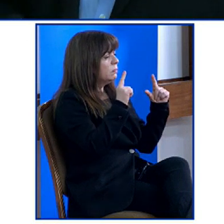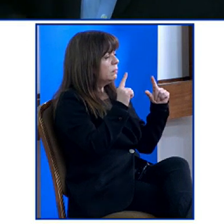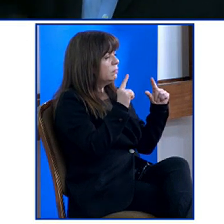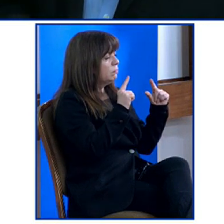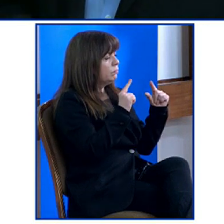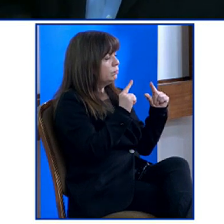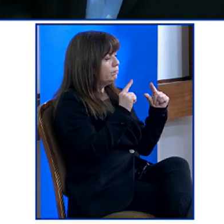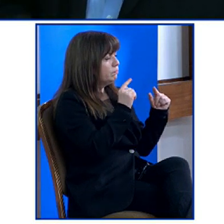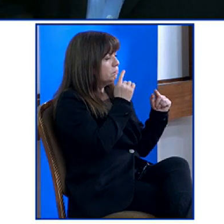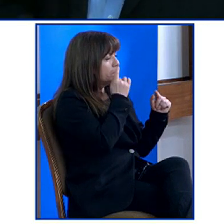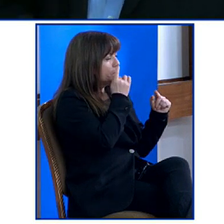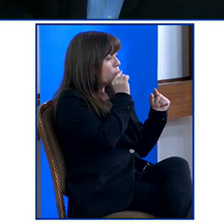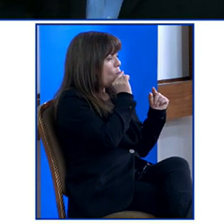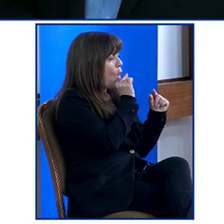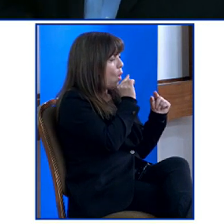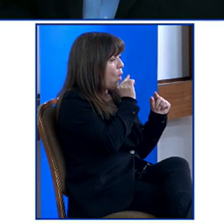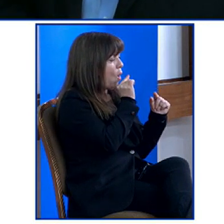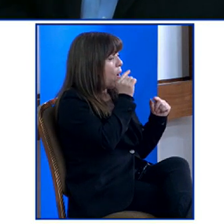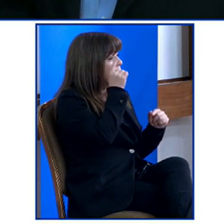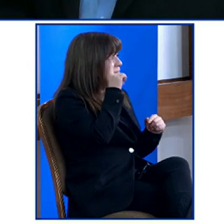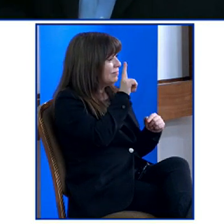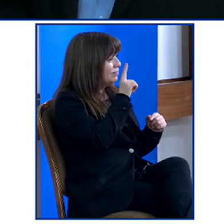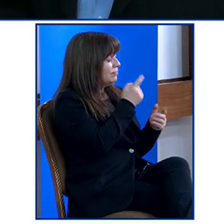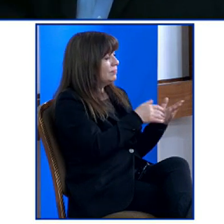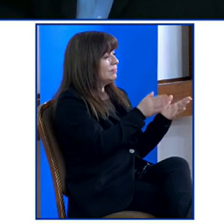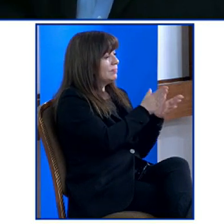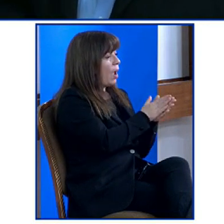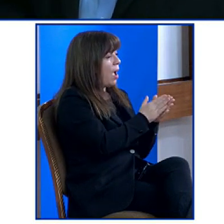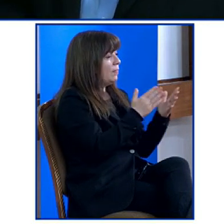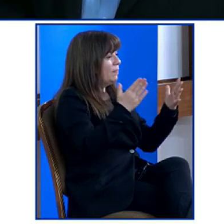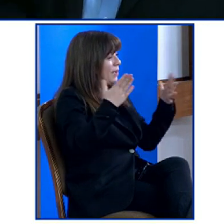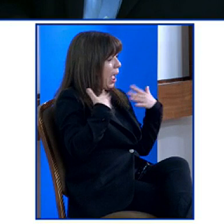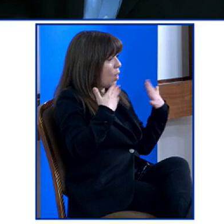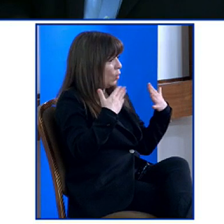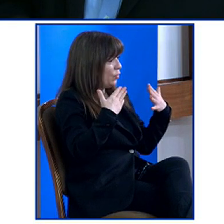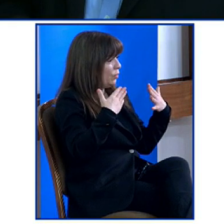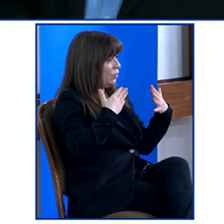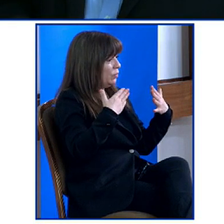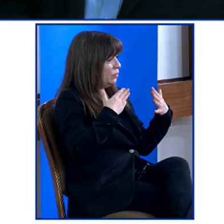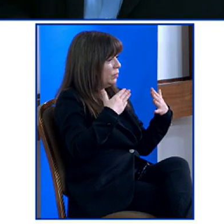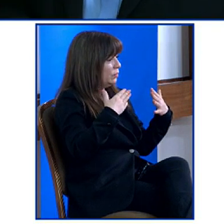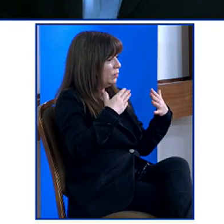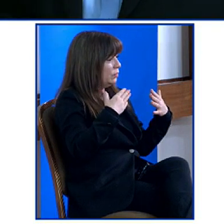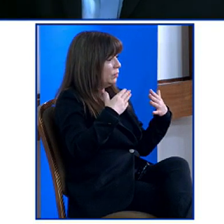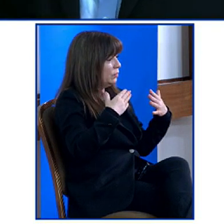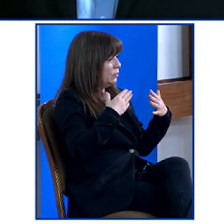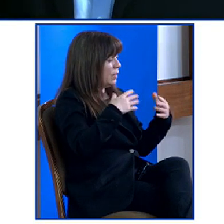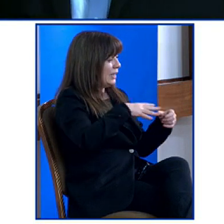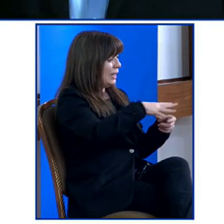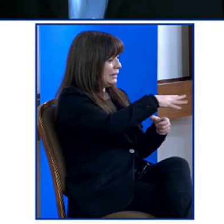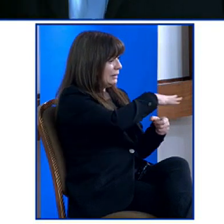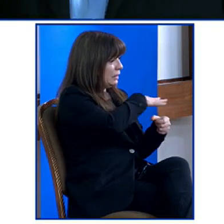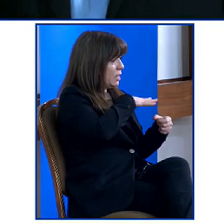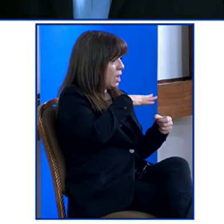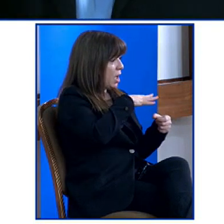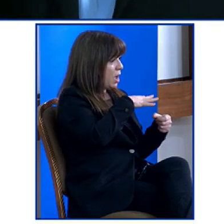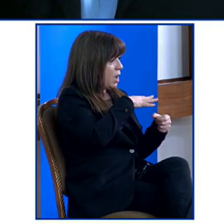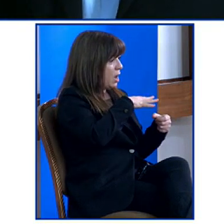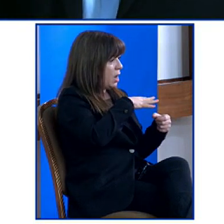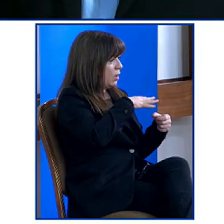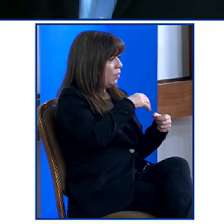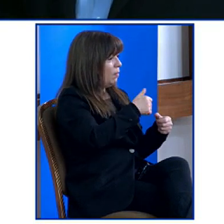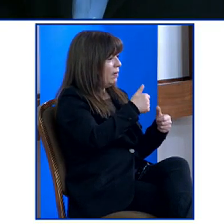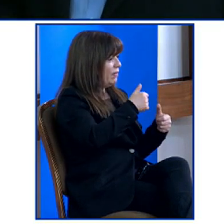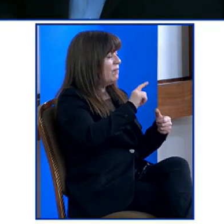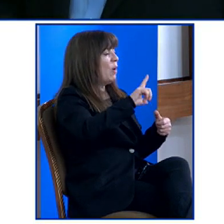disminuir ligeramente, pero la mortalidad por calor incluso en el escenario más favorable, va a